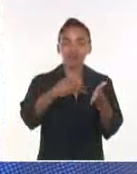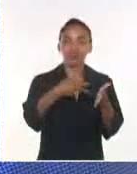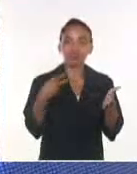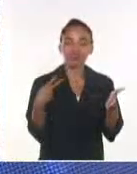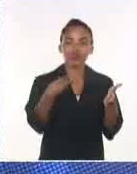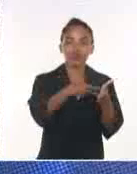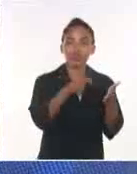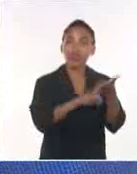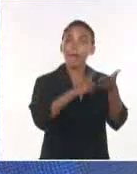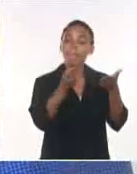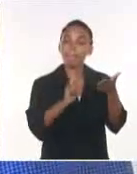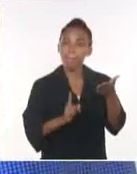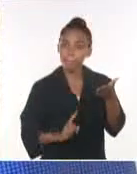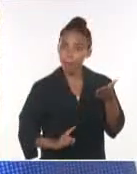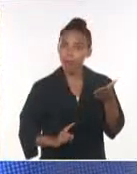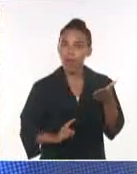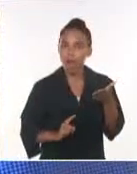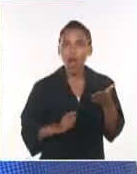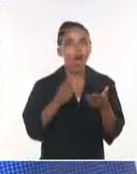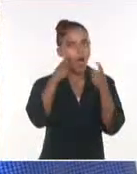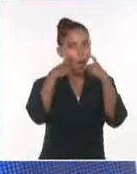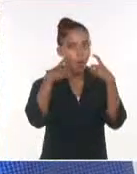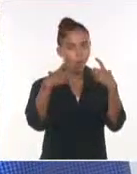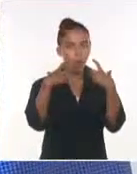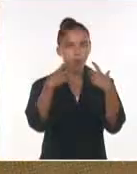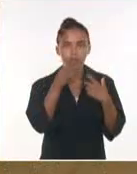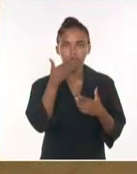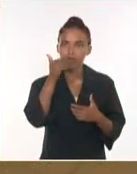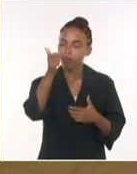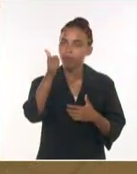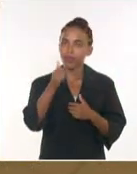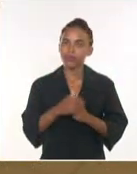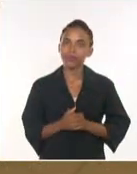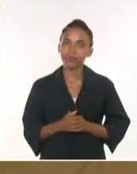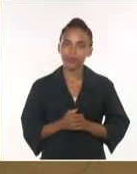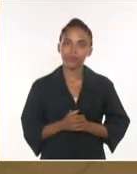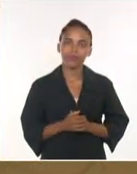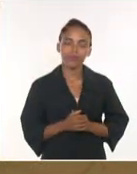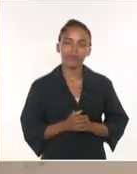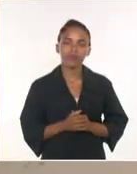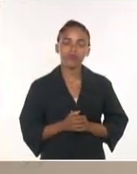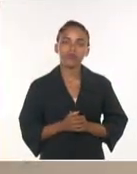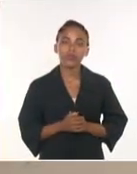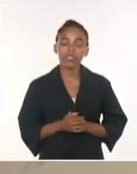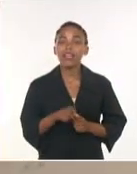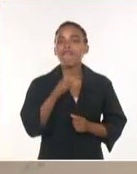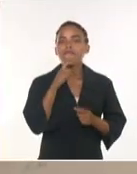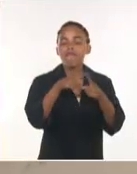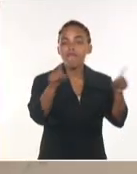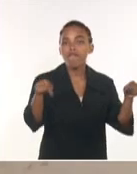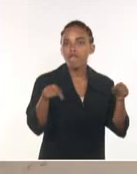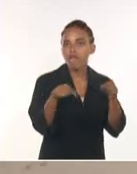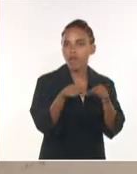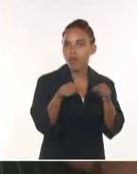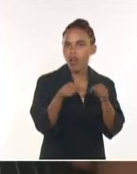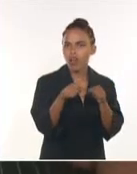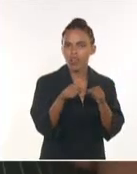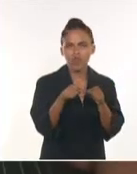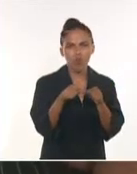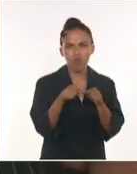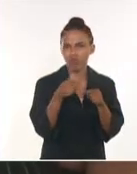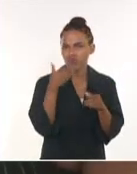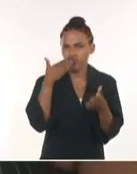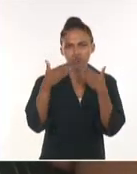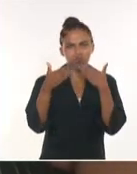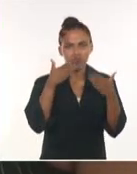eso creo que es una cosa importante porque permite mejorar realmente sus condiciones de vida. Una red hidrosanitaria de máxima calidad,